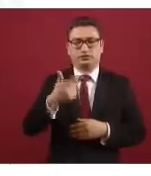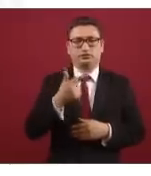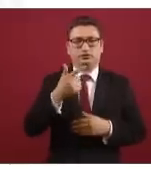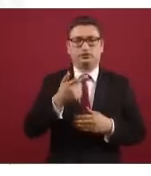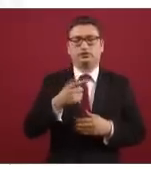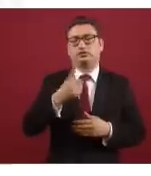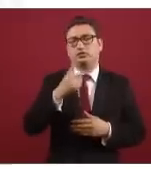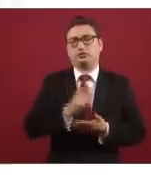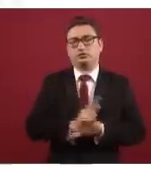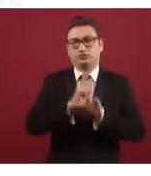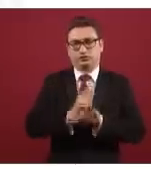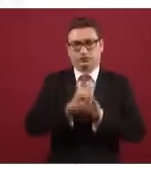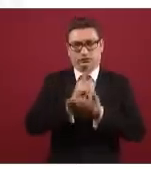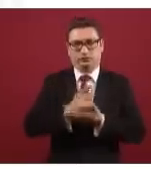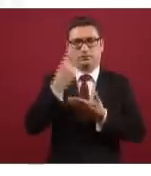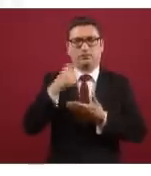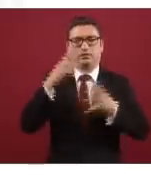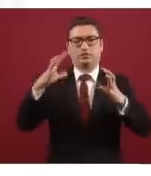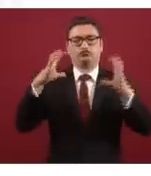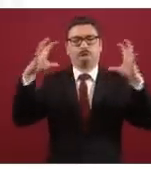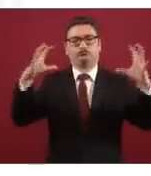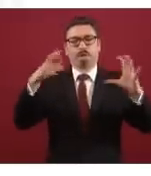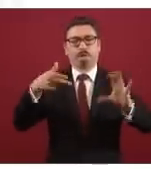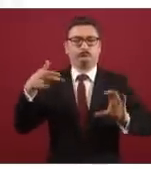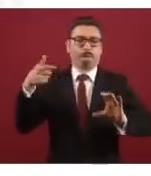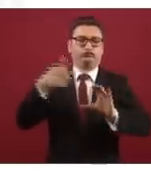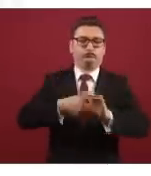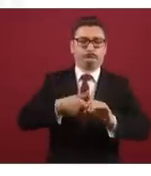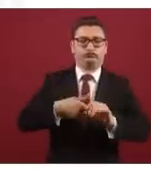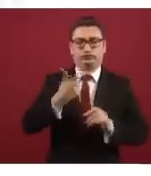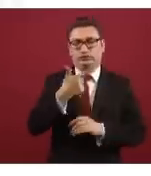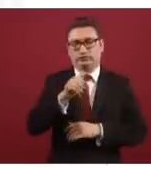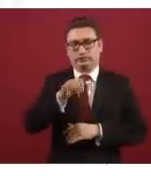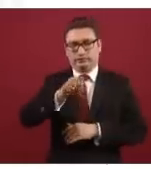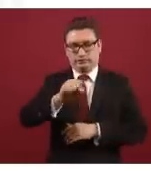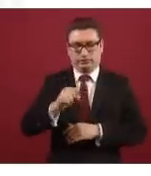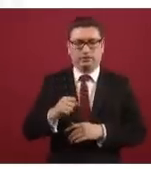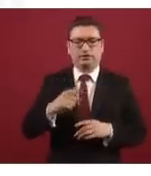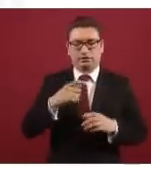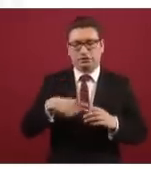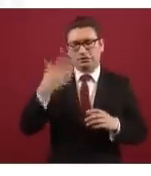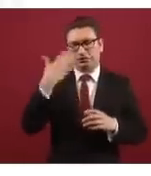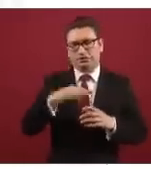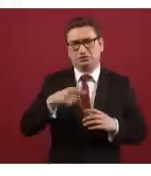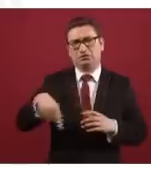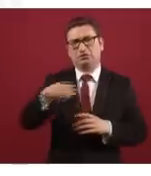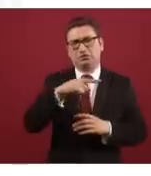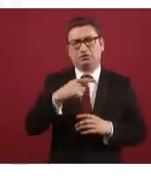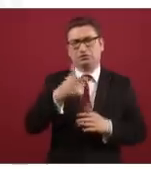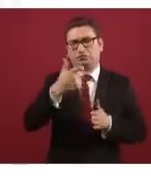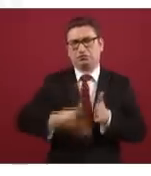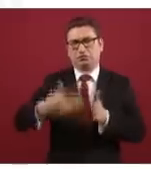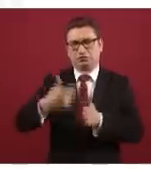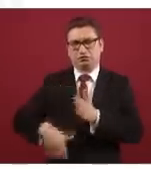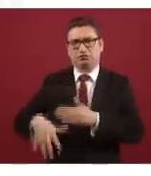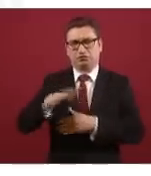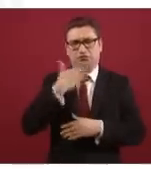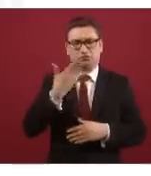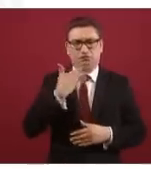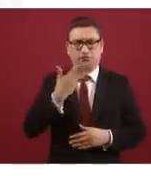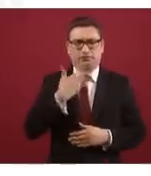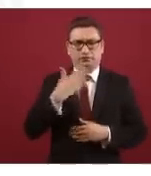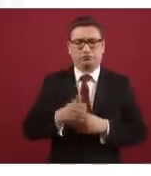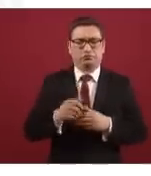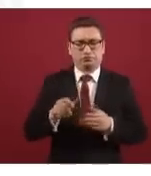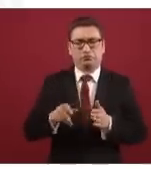6 pesos 87 centavos por litro para tanques estacionarios, que también se ha destacado por tener de los precios más bajos en todo el país ya por